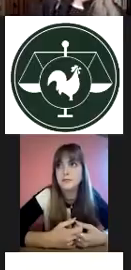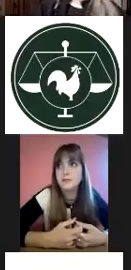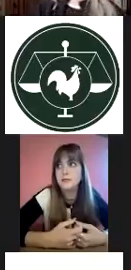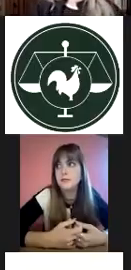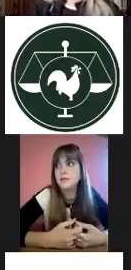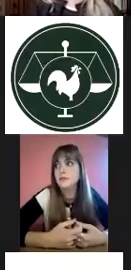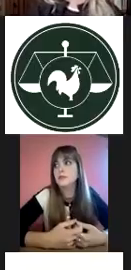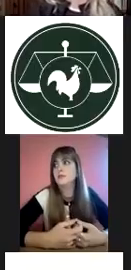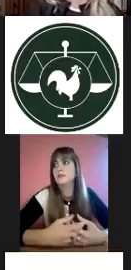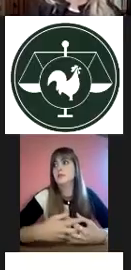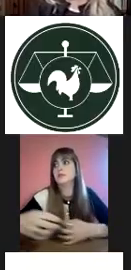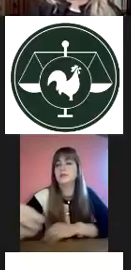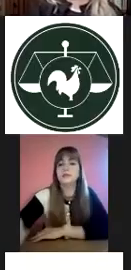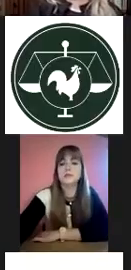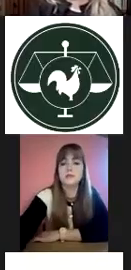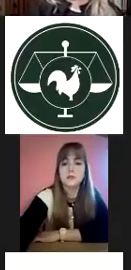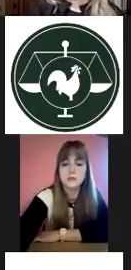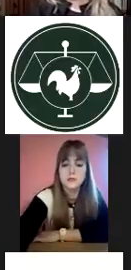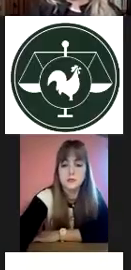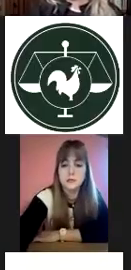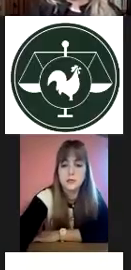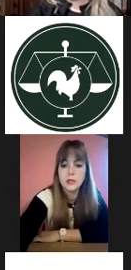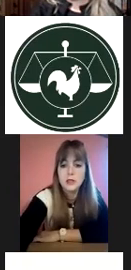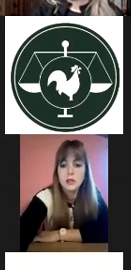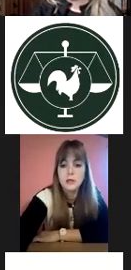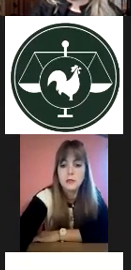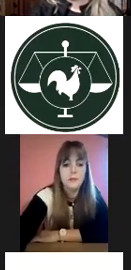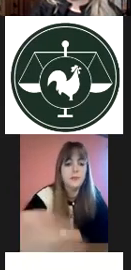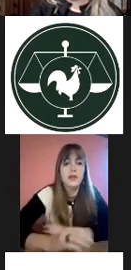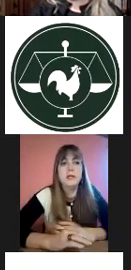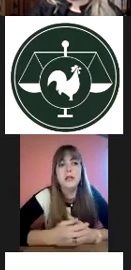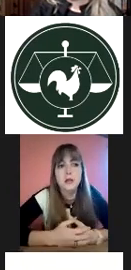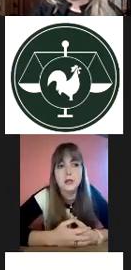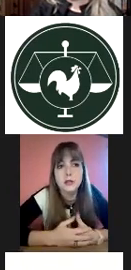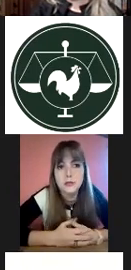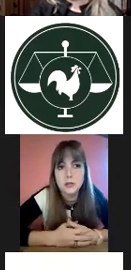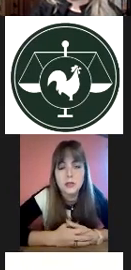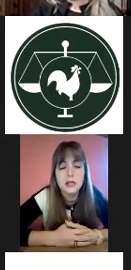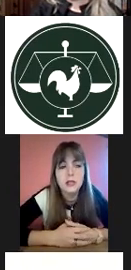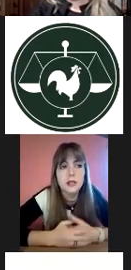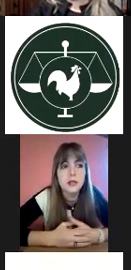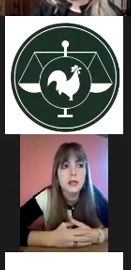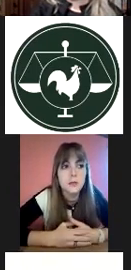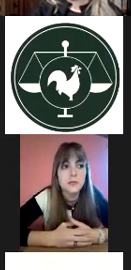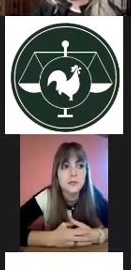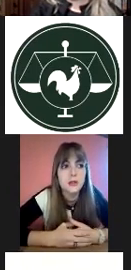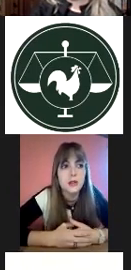gente tome conciencia? ¿Cuáles son los pasos a seguir? Mira, para mí la educación es fundamental,